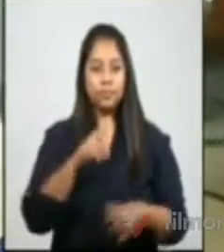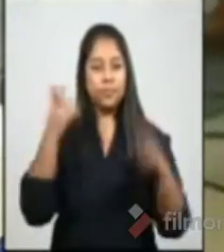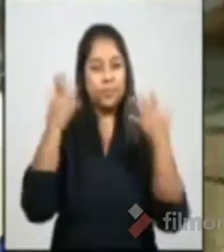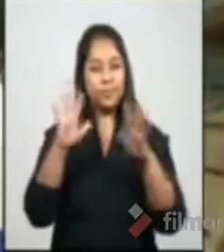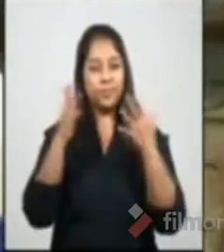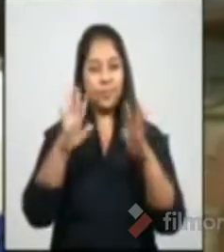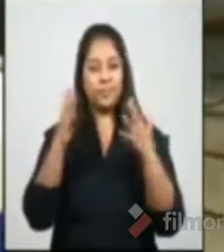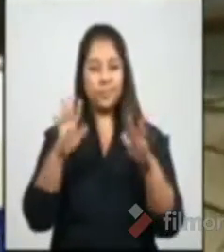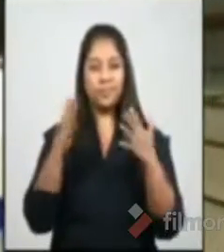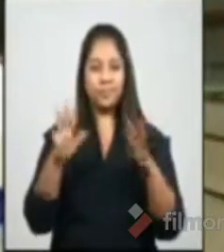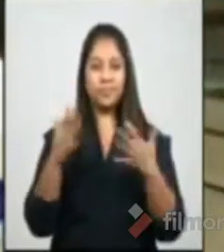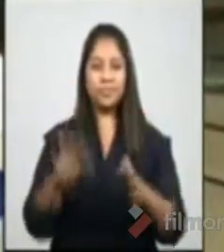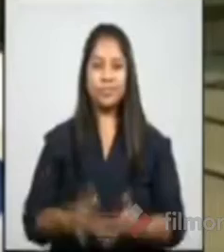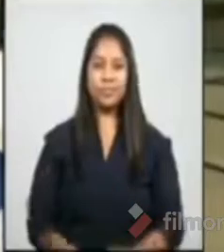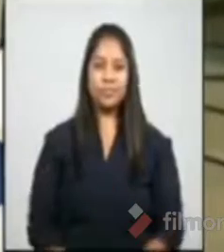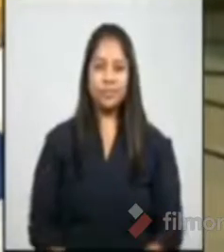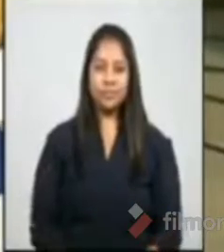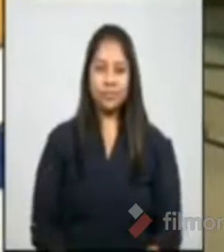fuerte aplauso.